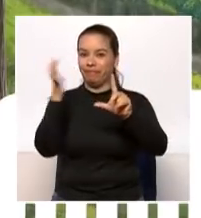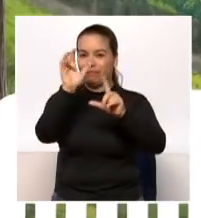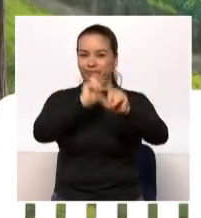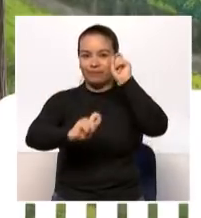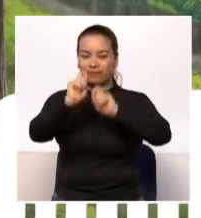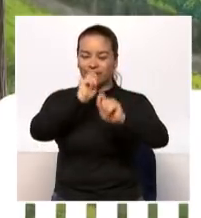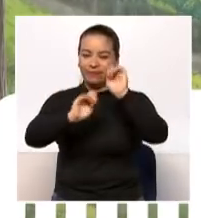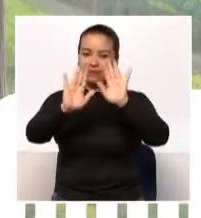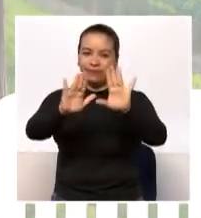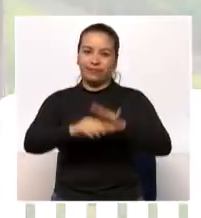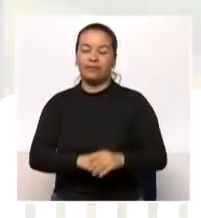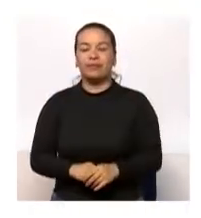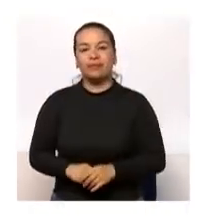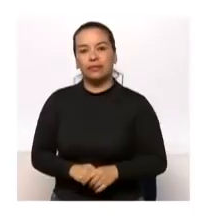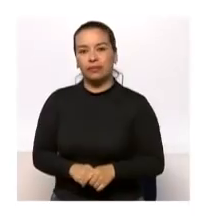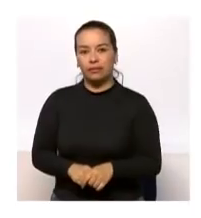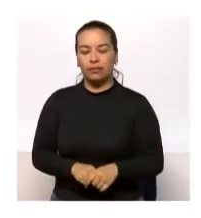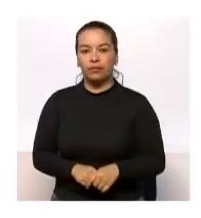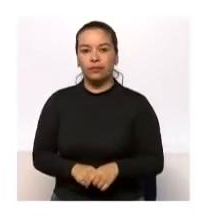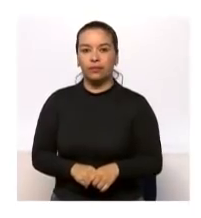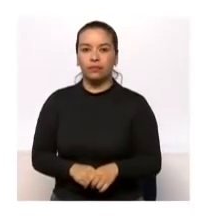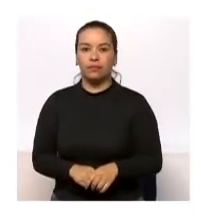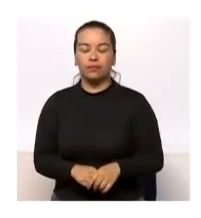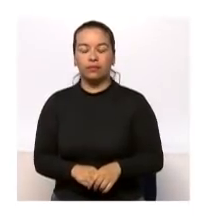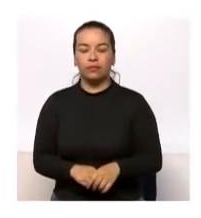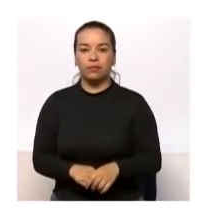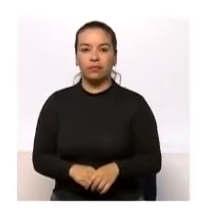corte comerciales.